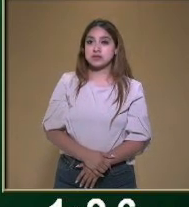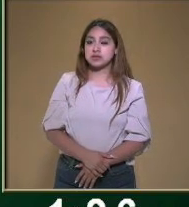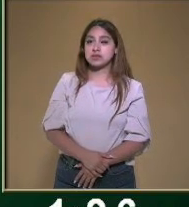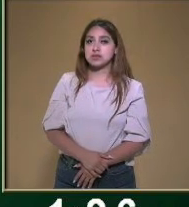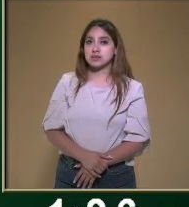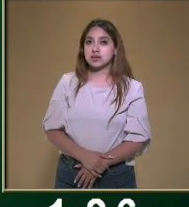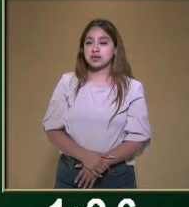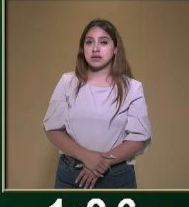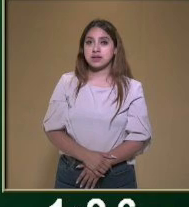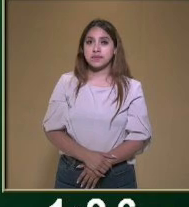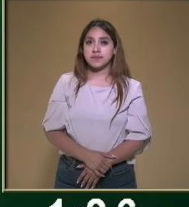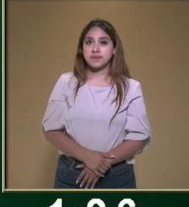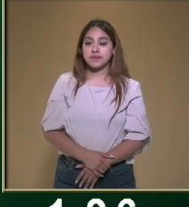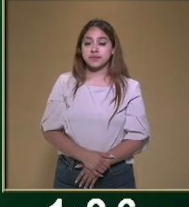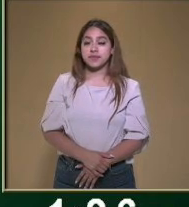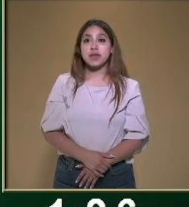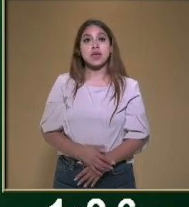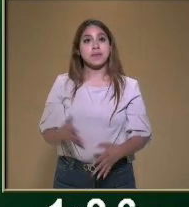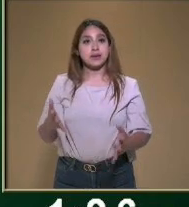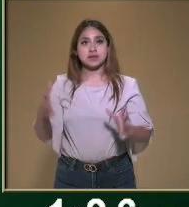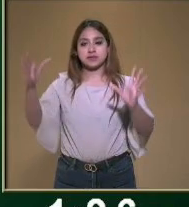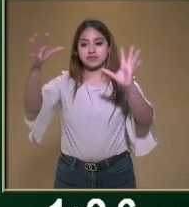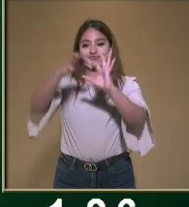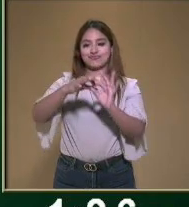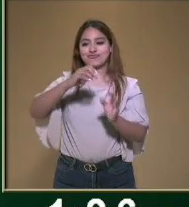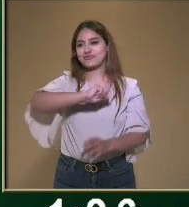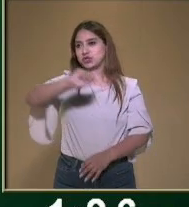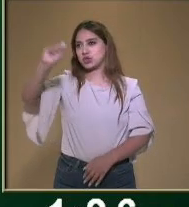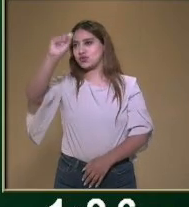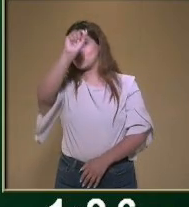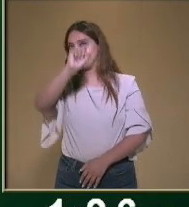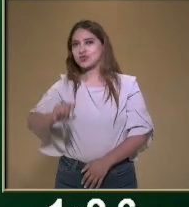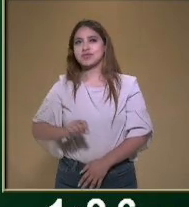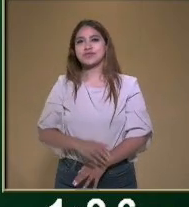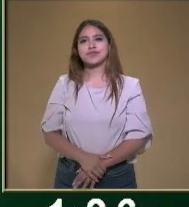dos listas y las vas a relacionar. Así es, maestra.